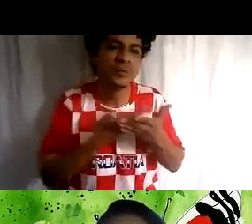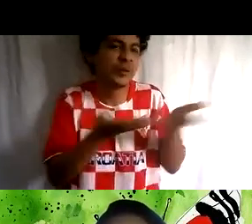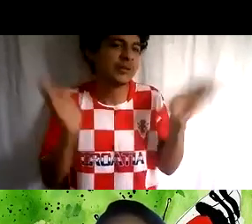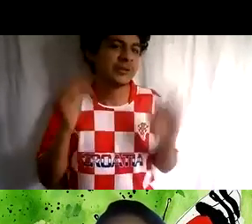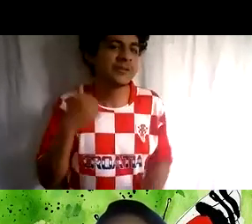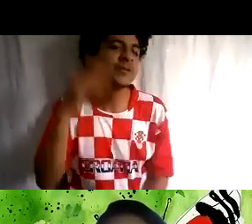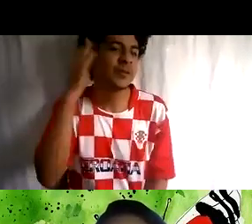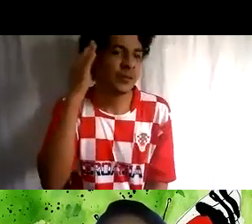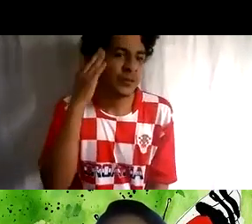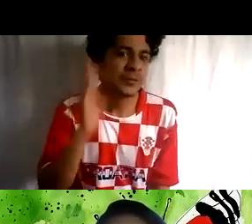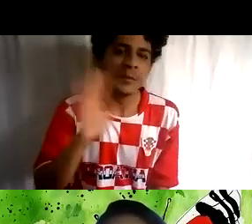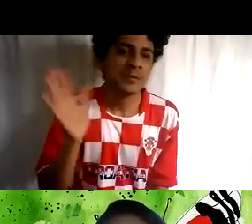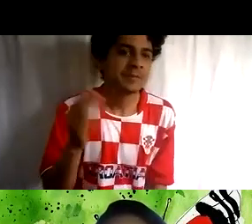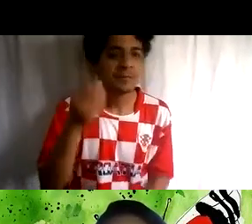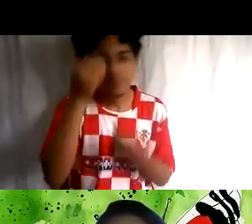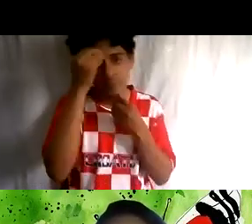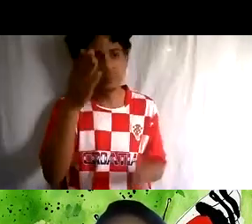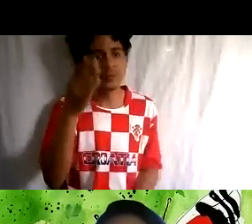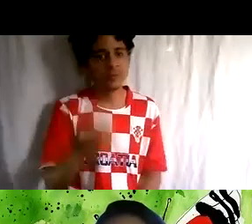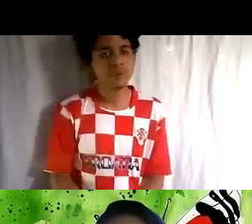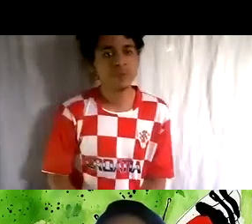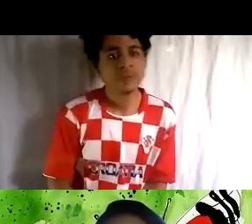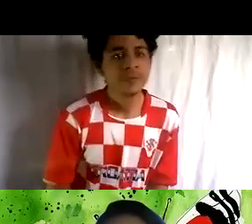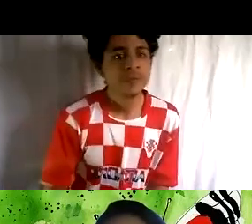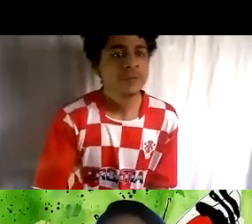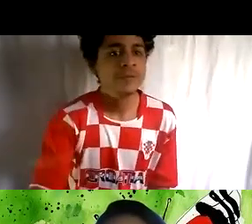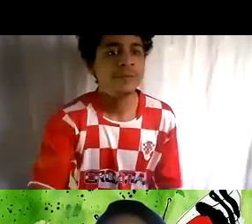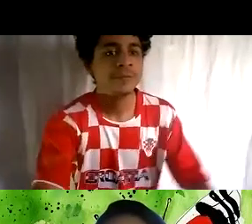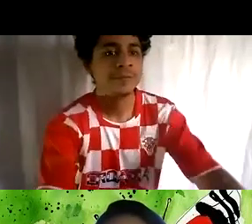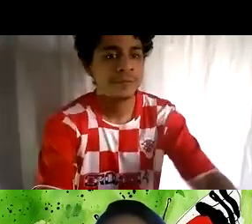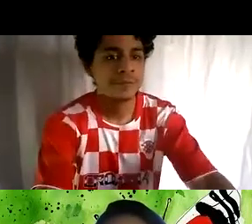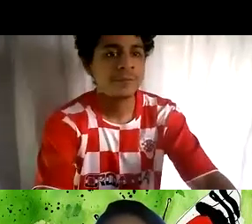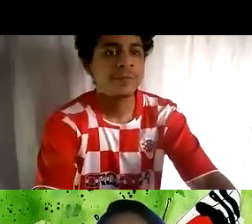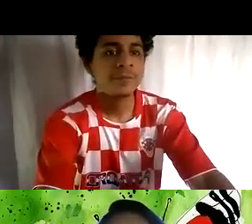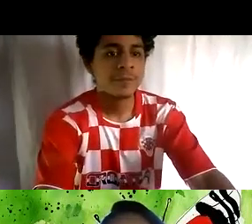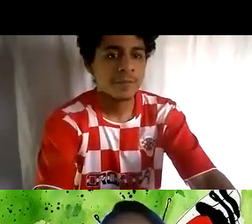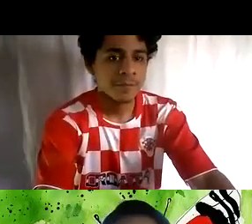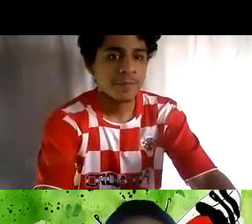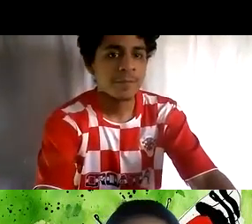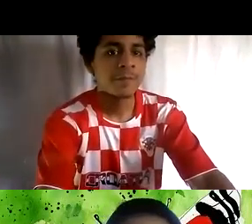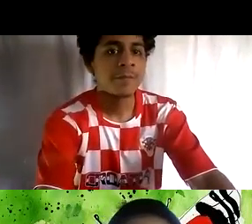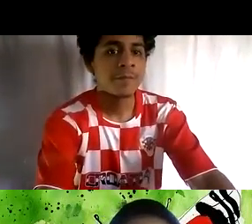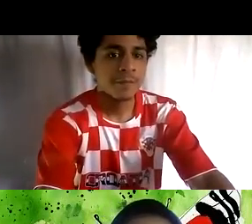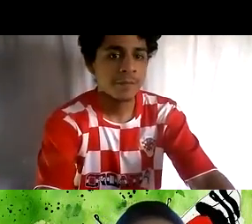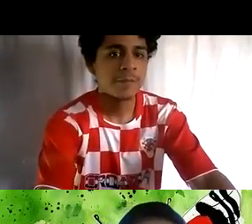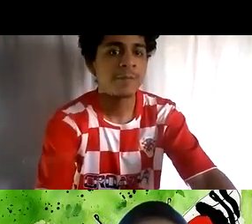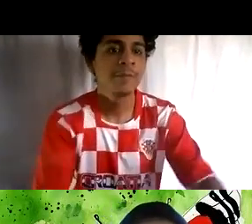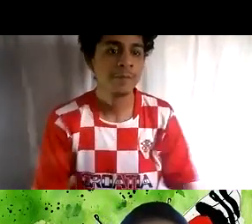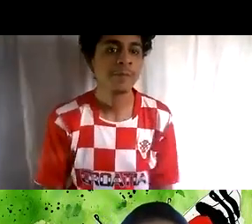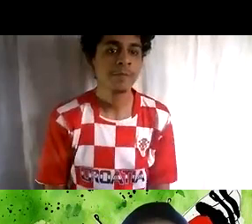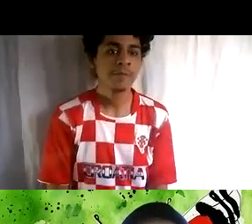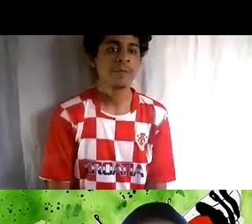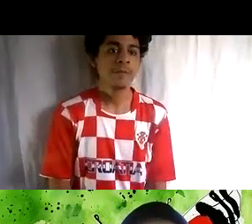trae consecuencias, como por ejemplo que ahora con el coronavirus, las personas solo no tenían, por